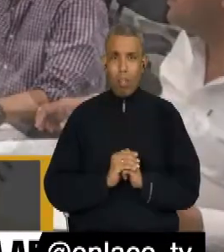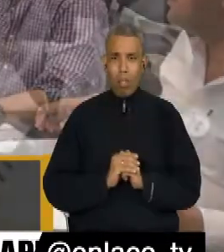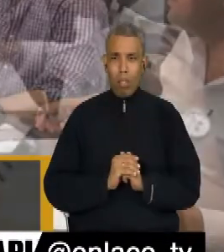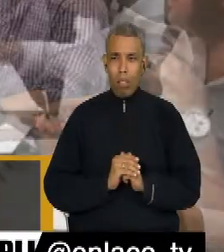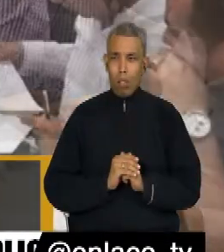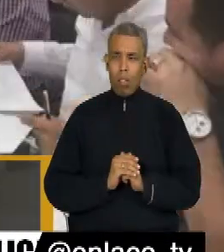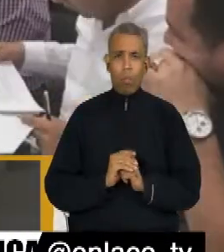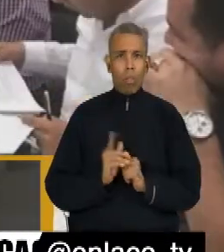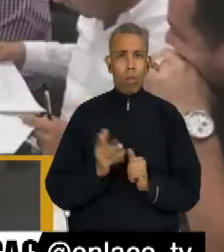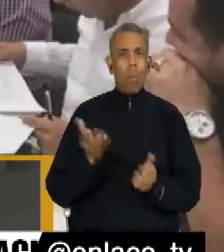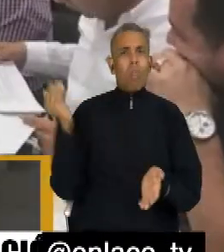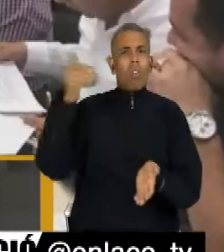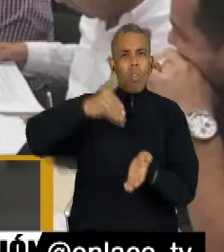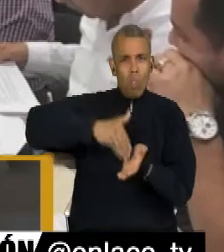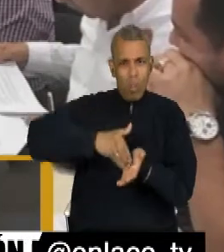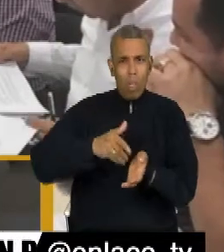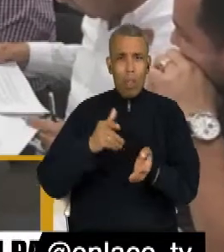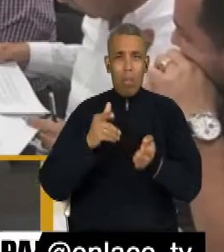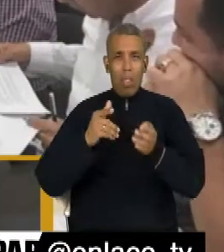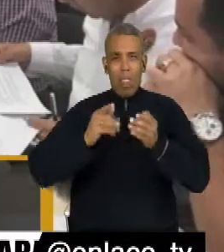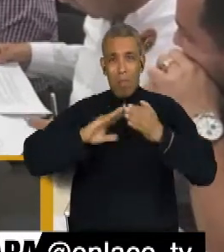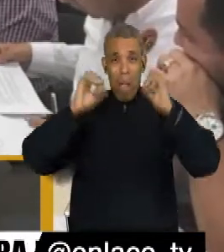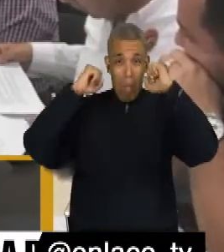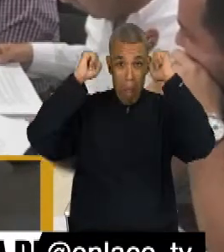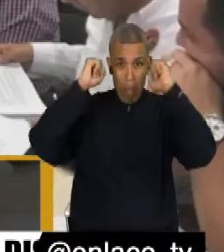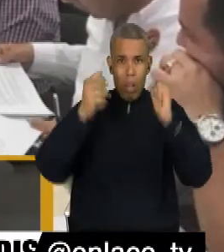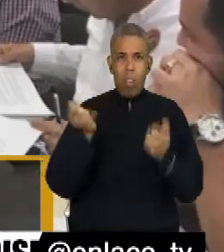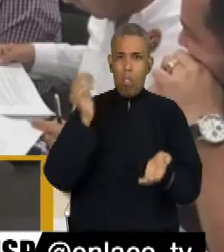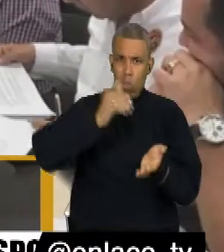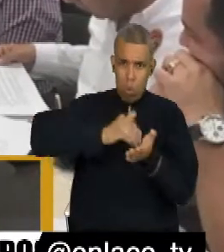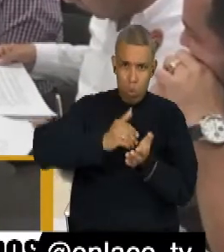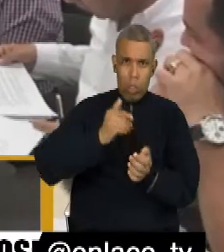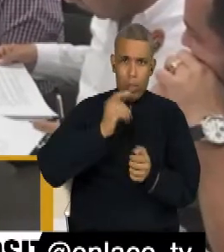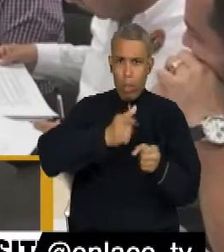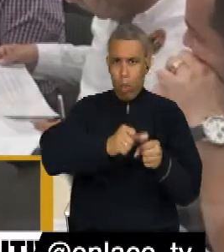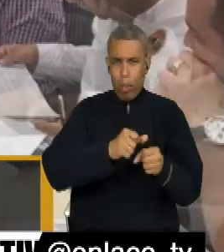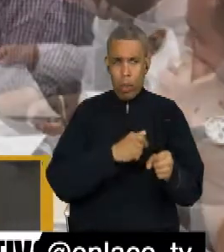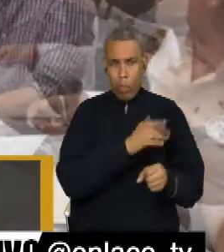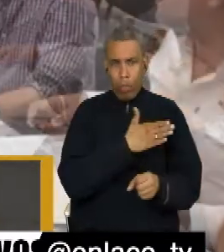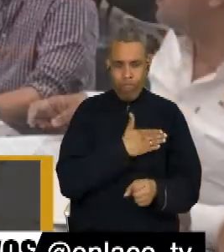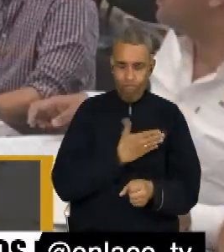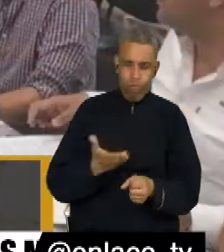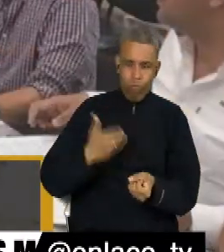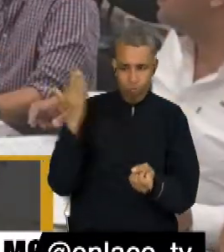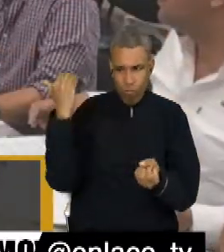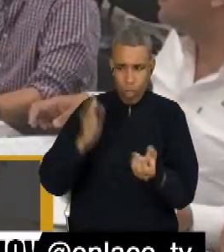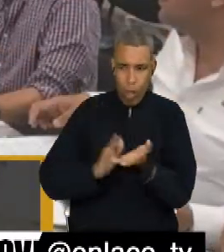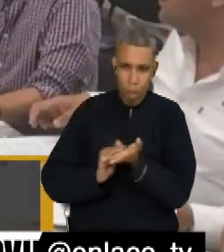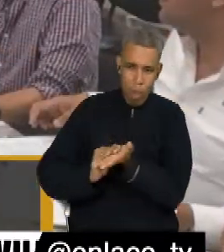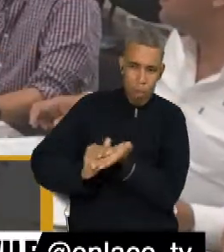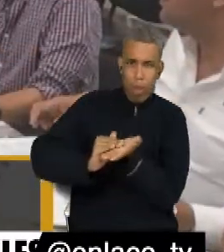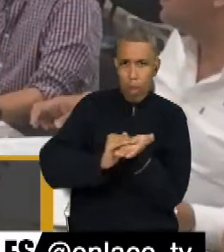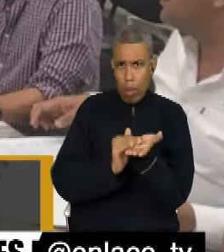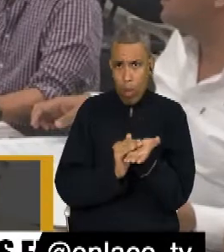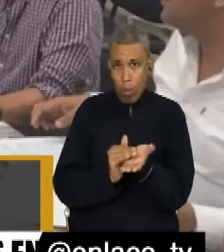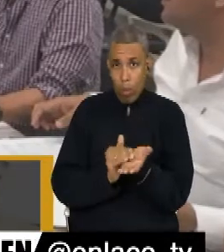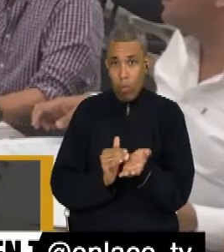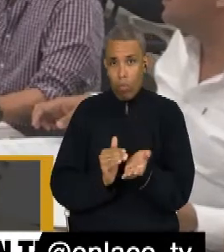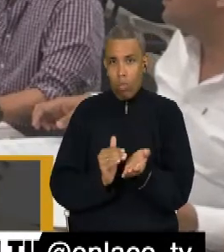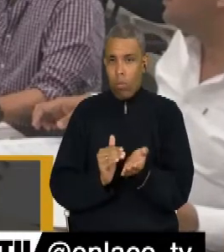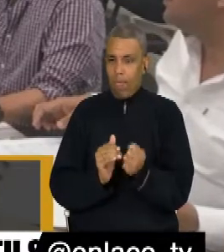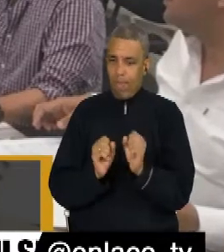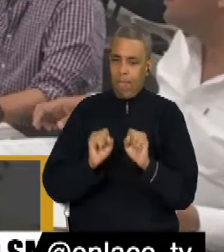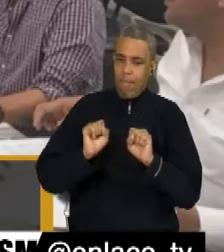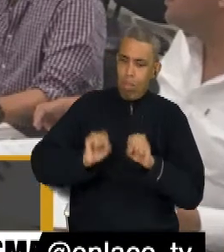los diálogos entre los habitantes de esta zona rural de Barranca Bermeja y Ecopetrol debido al cese de actividades a las protestas pacíficas que allí